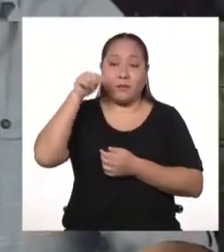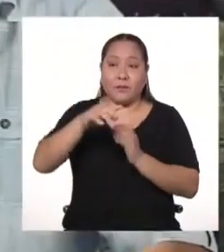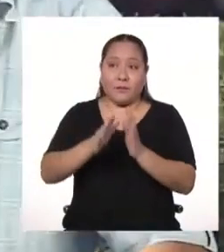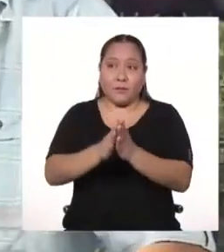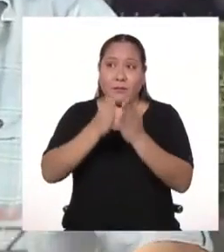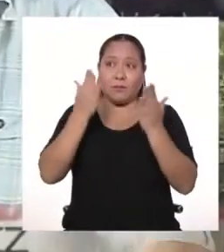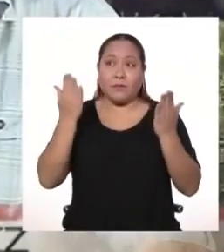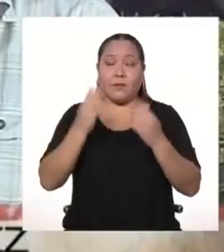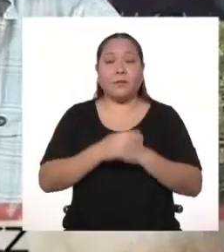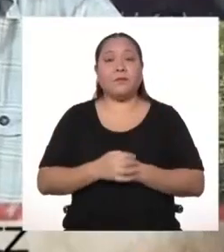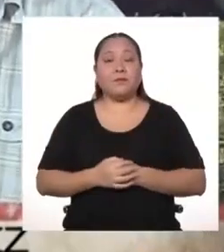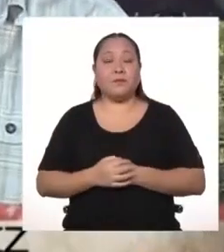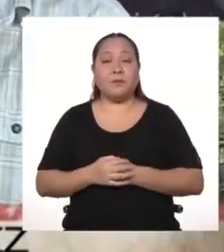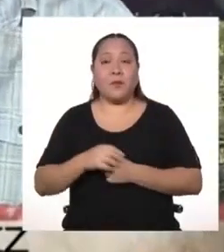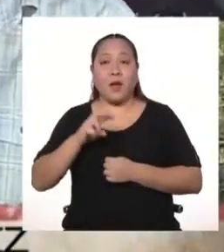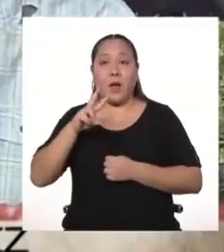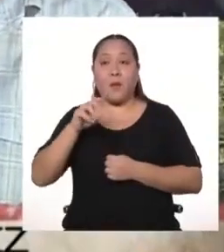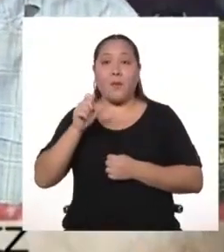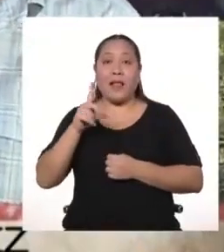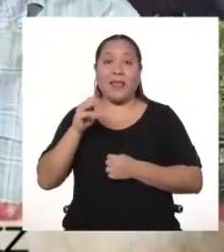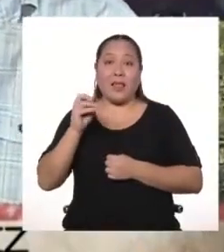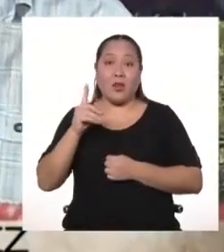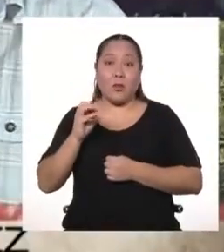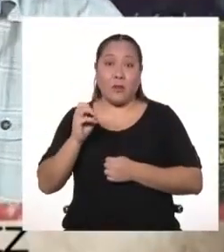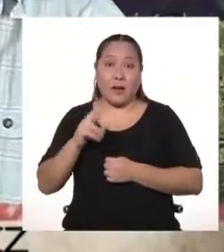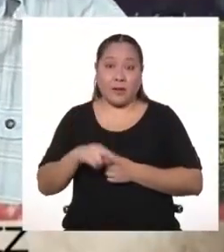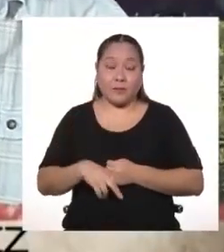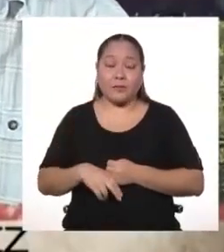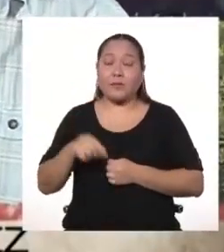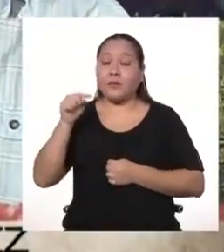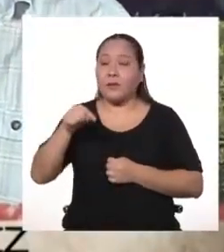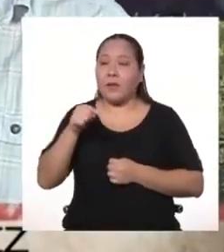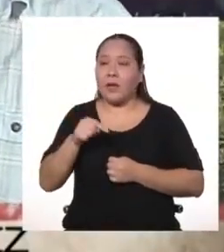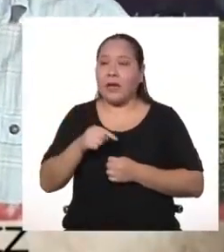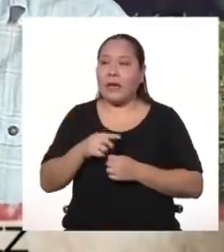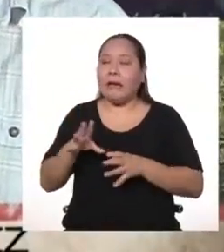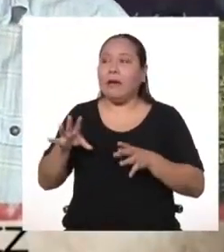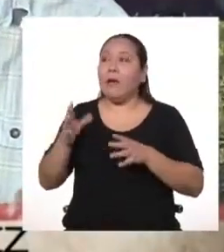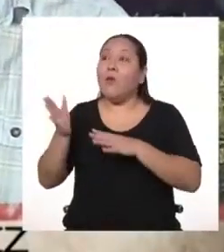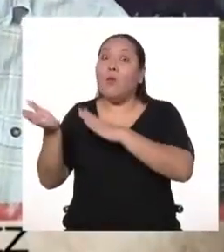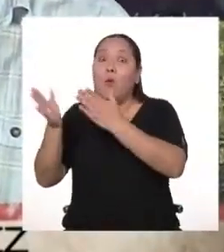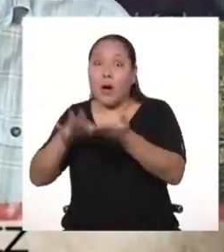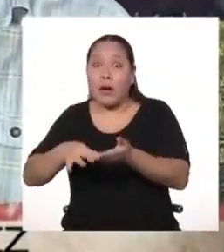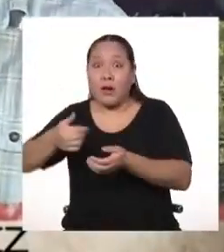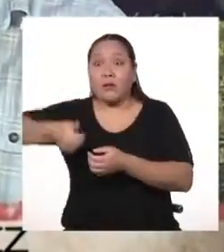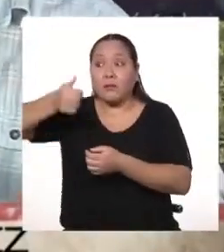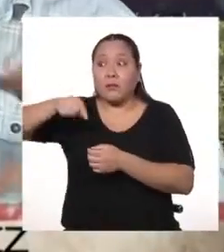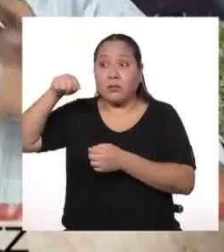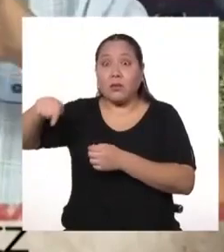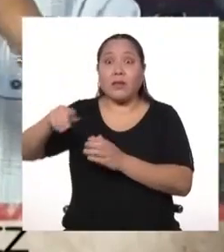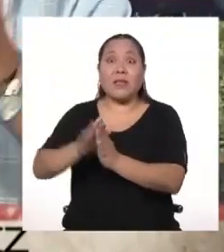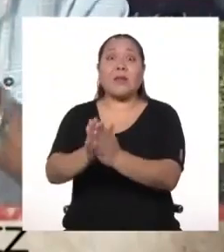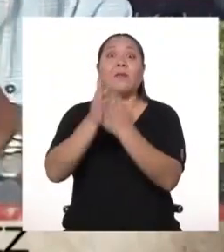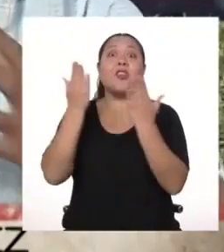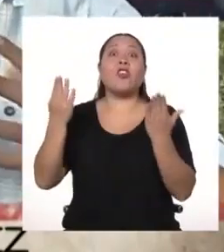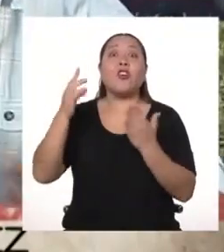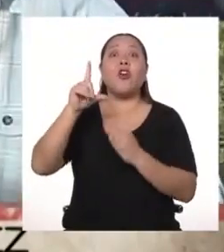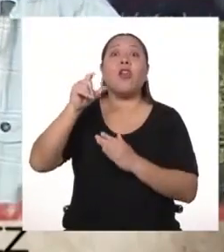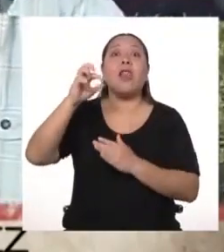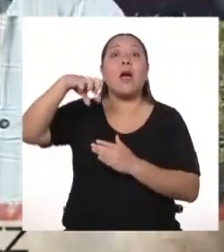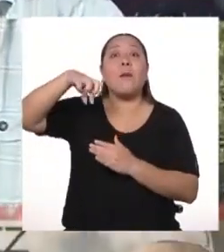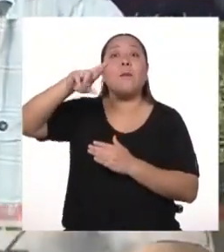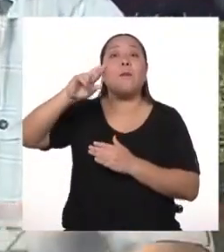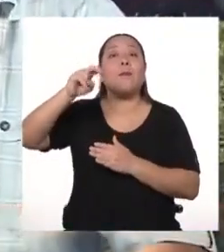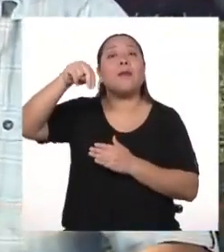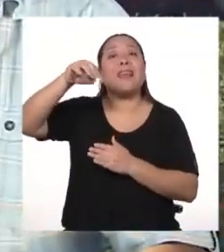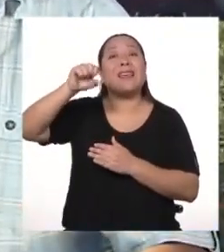De alguna manera, Valdelomar hereda la posición de Yerovi en la prensa, que era el periódico más importante y el que aglutinaba a los